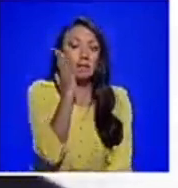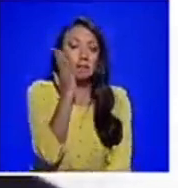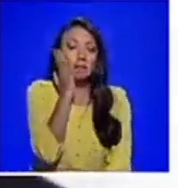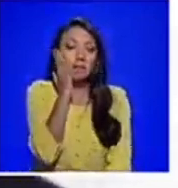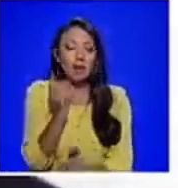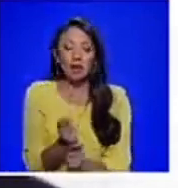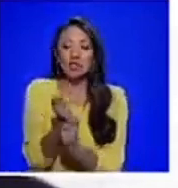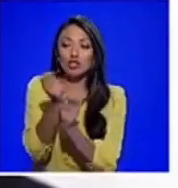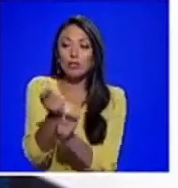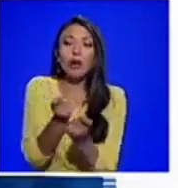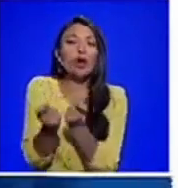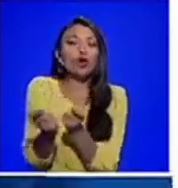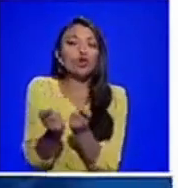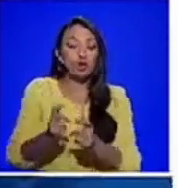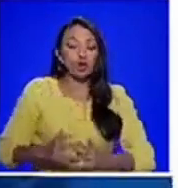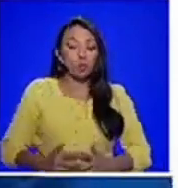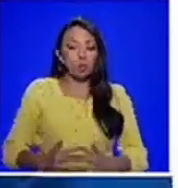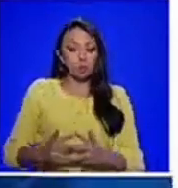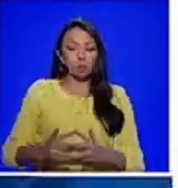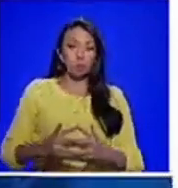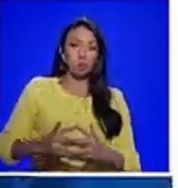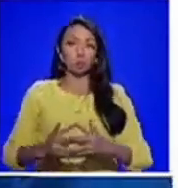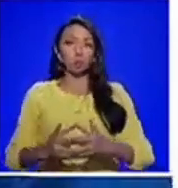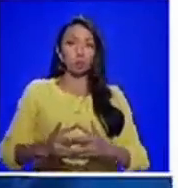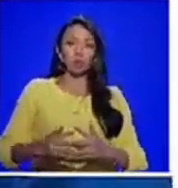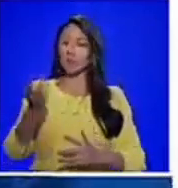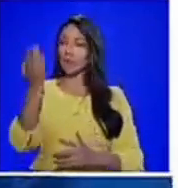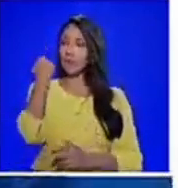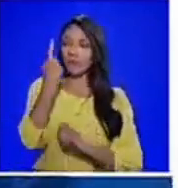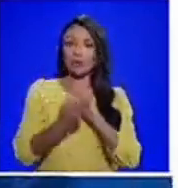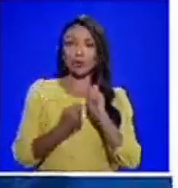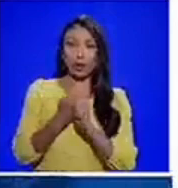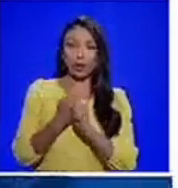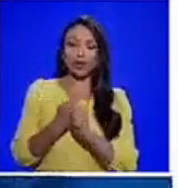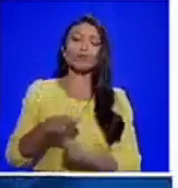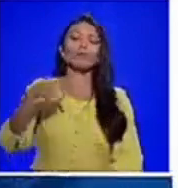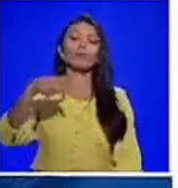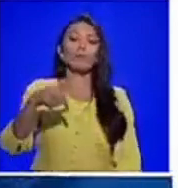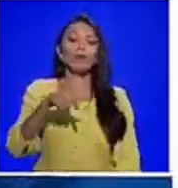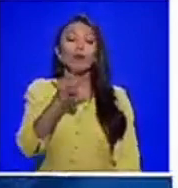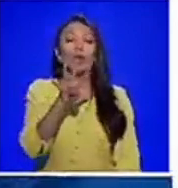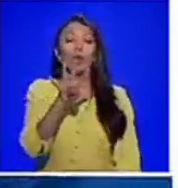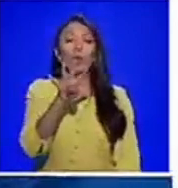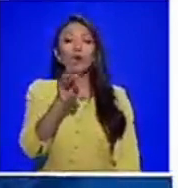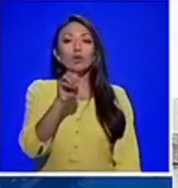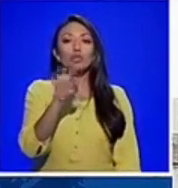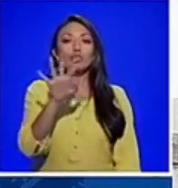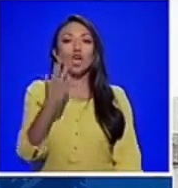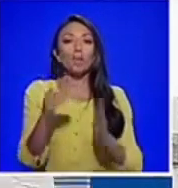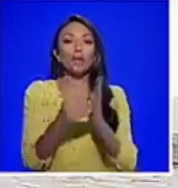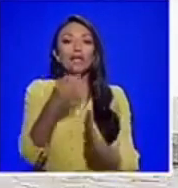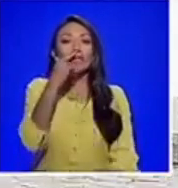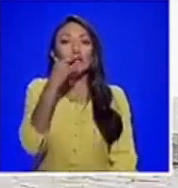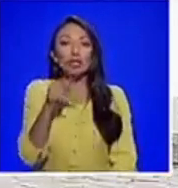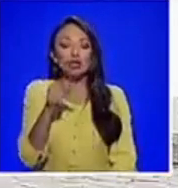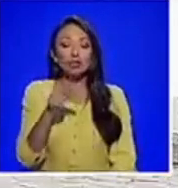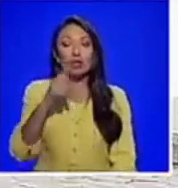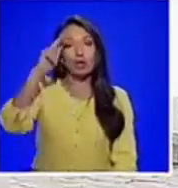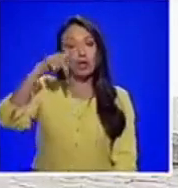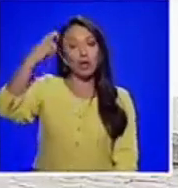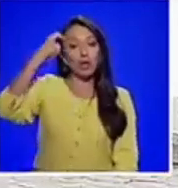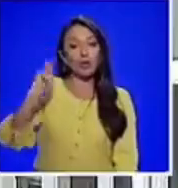los controles de embarazo durante el año 2022 y 405 mil niños y niñas. El gobierno ha